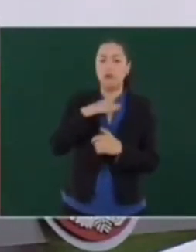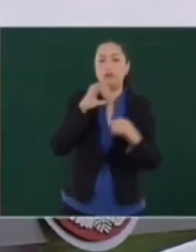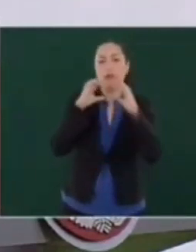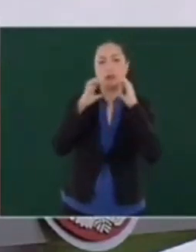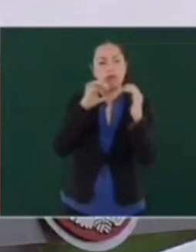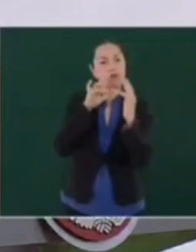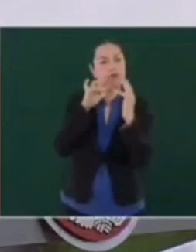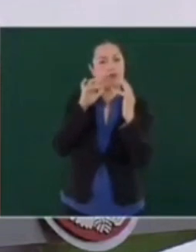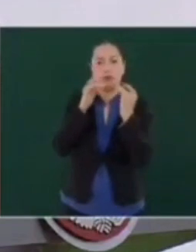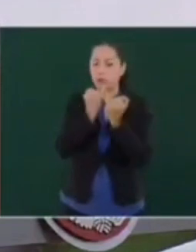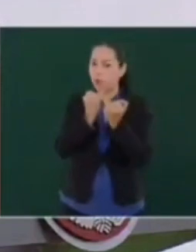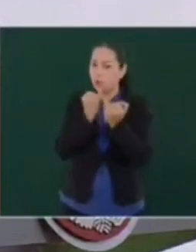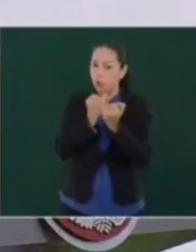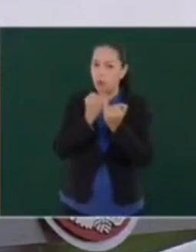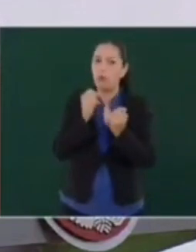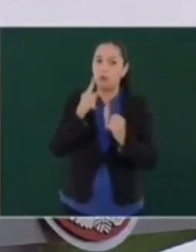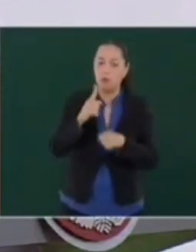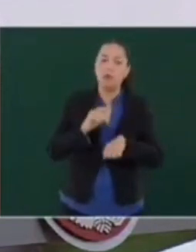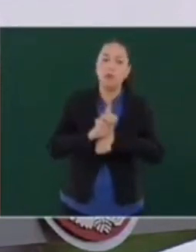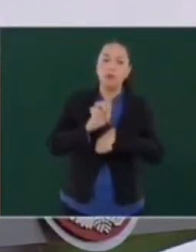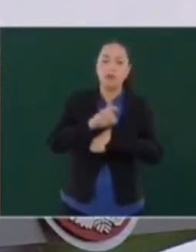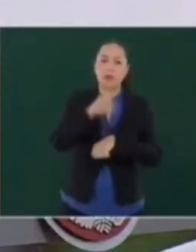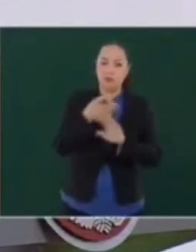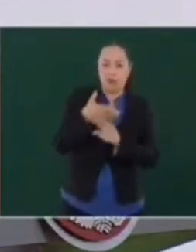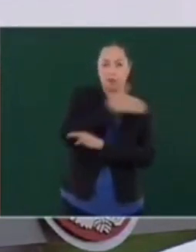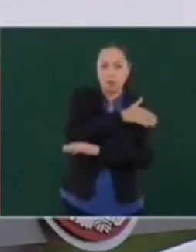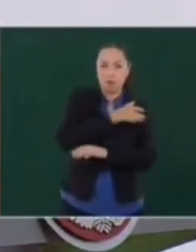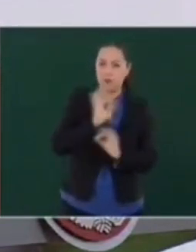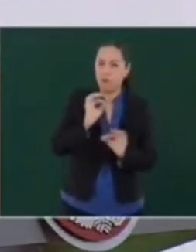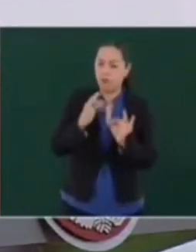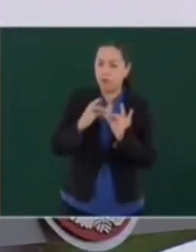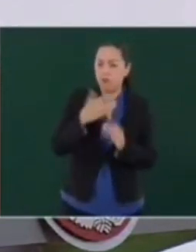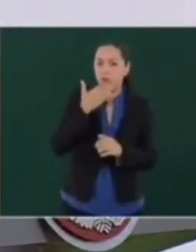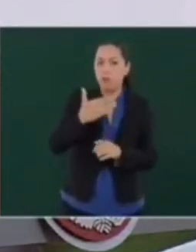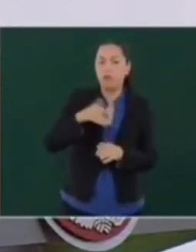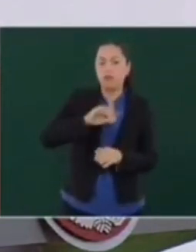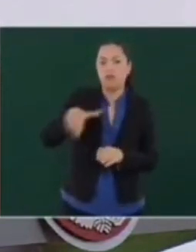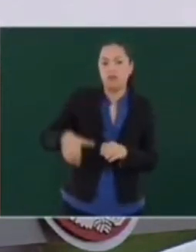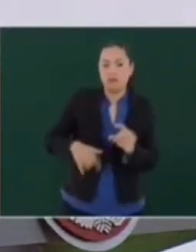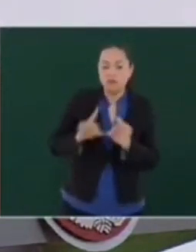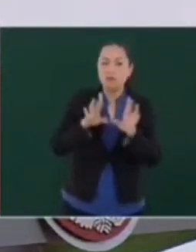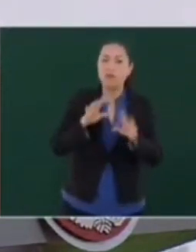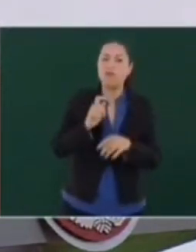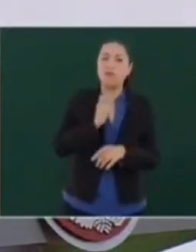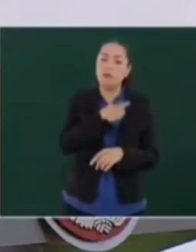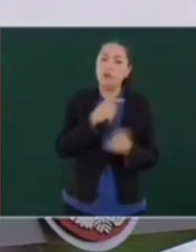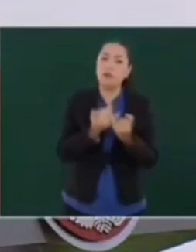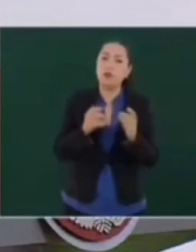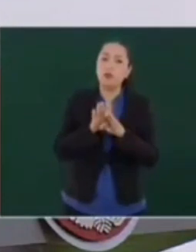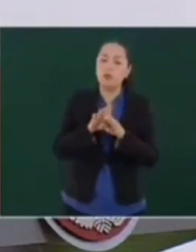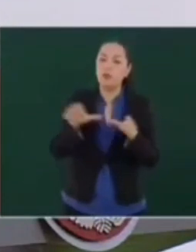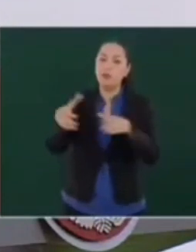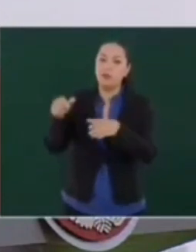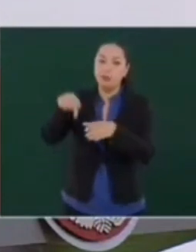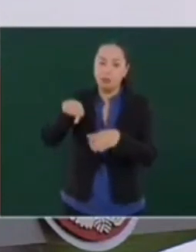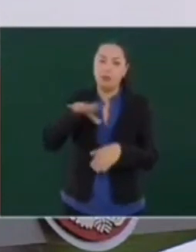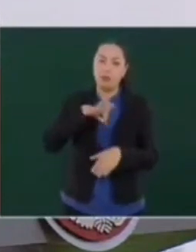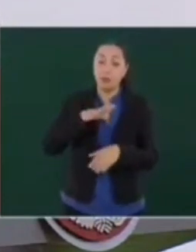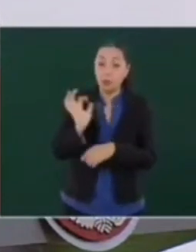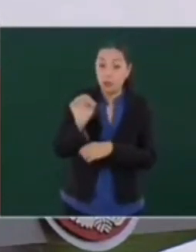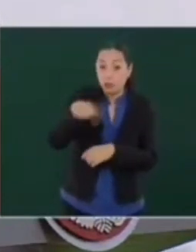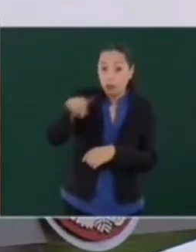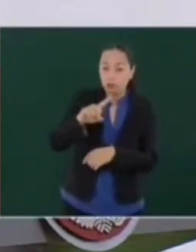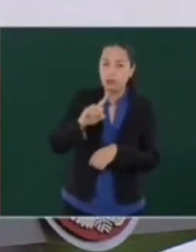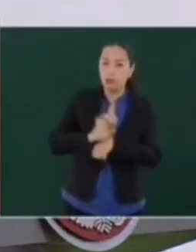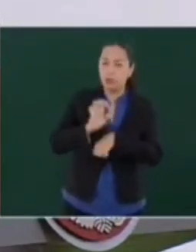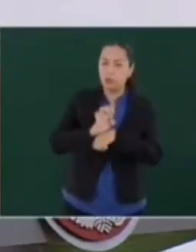con Ecuador antes de este incidente, por supuesto, para abordar el tema del asilo. Y si Ecuador tenía una interpretación diferente